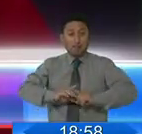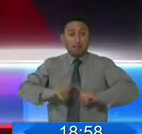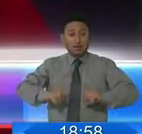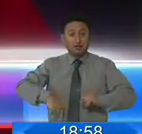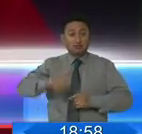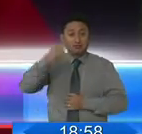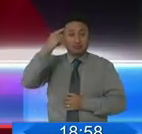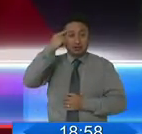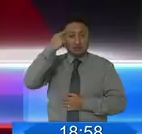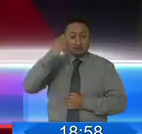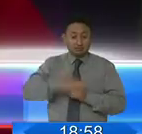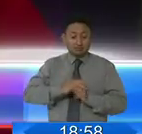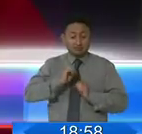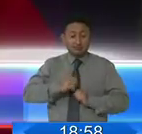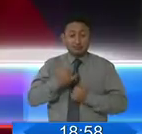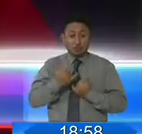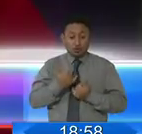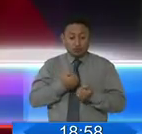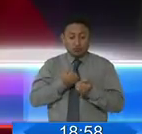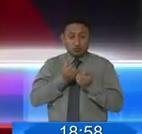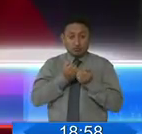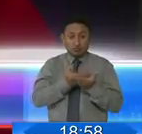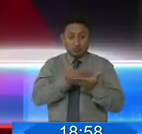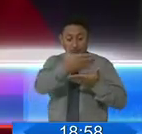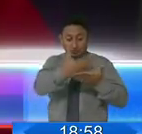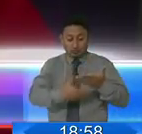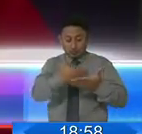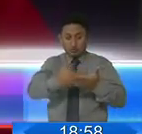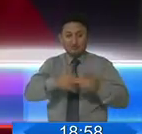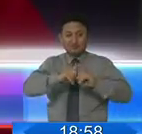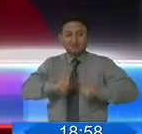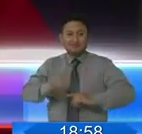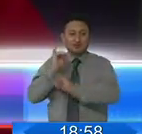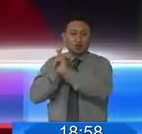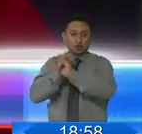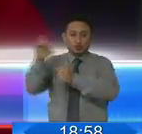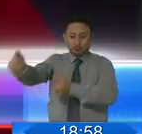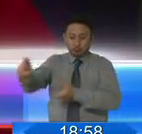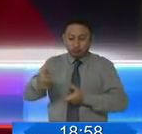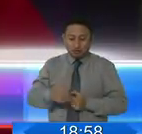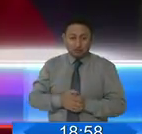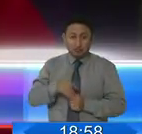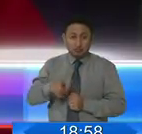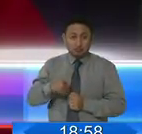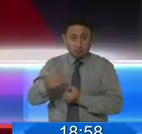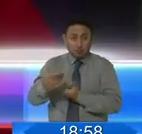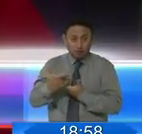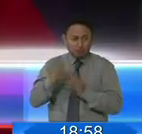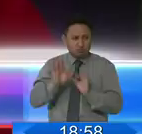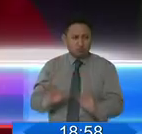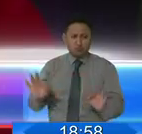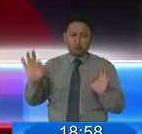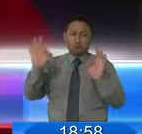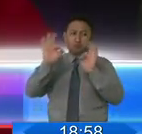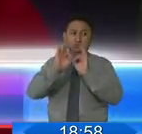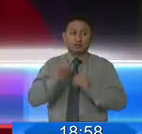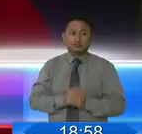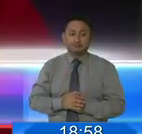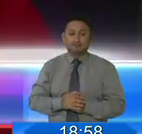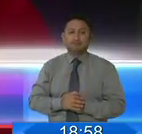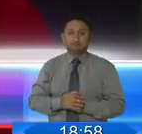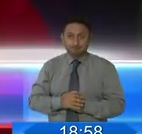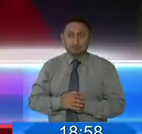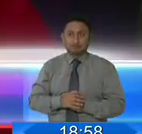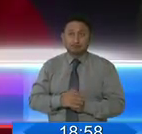que en la información que hemos entregado la información que viene de las diferentes instituciones hay información valiosa hay información valiosa